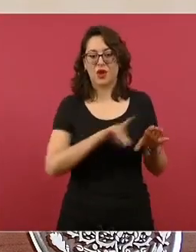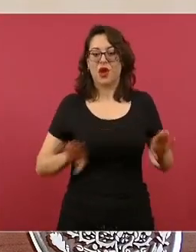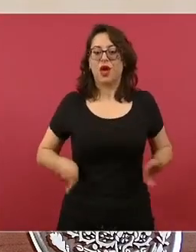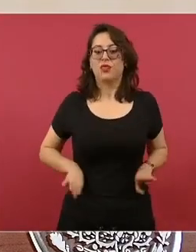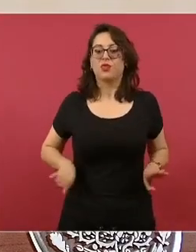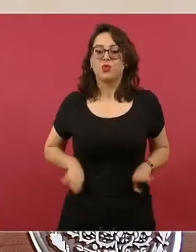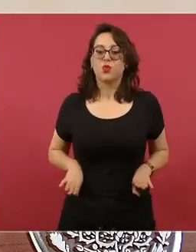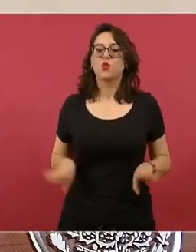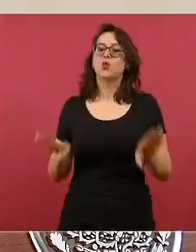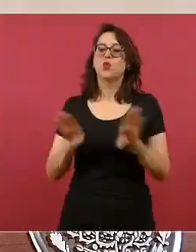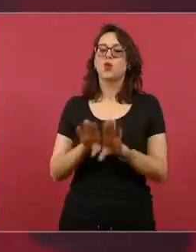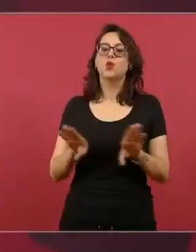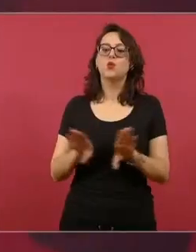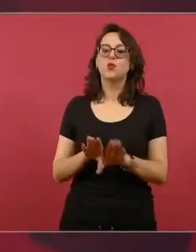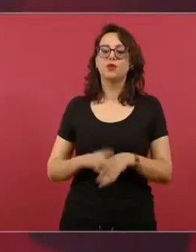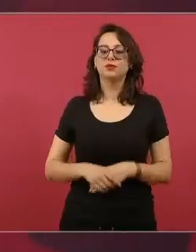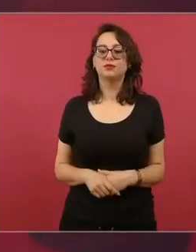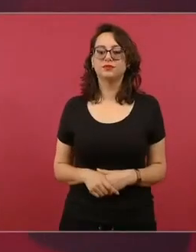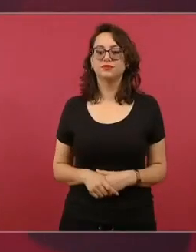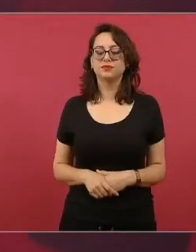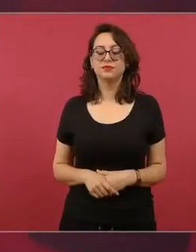pobres. Decían,